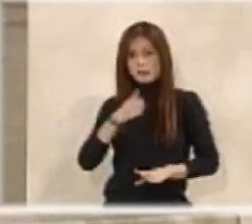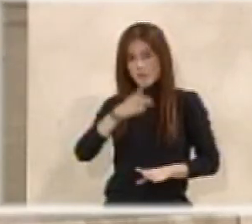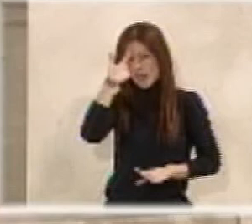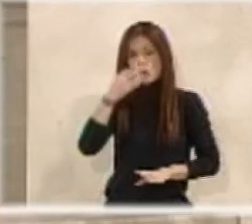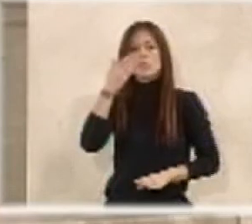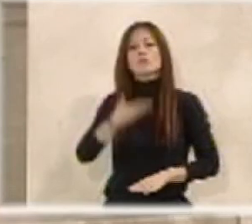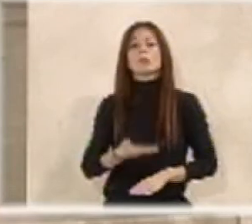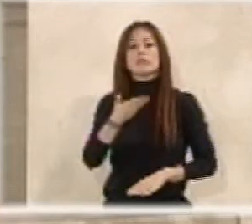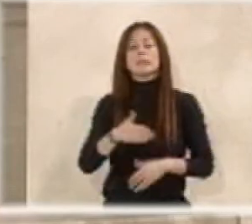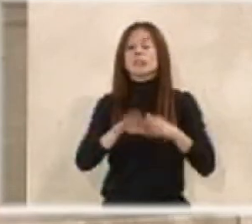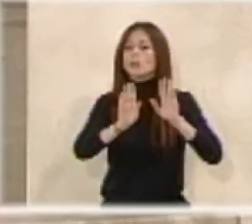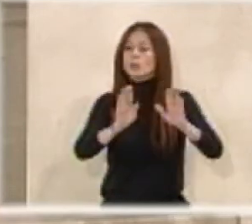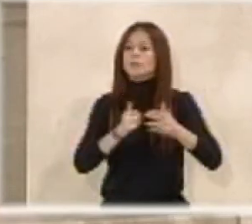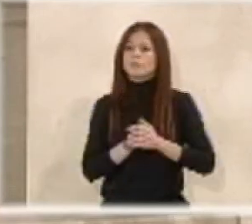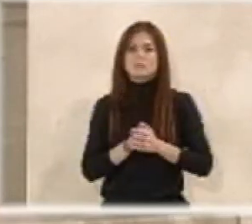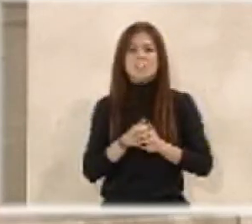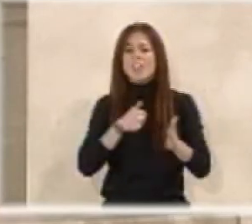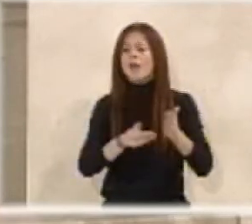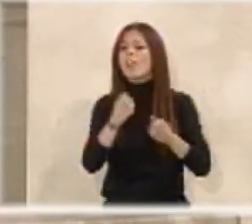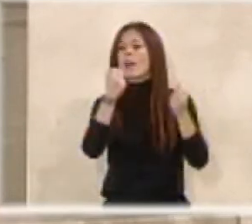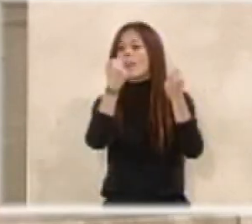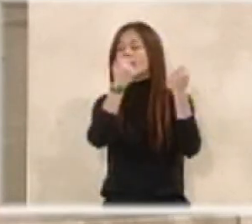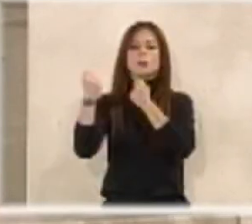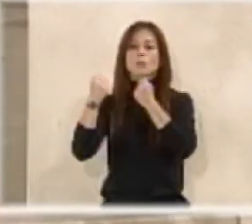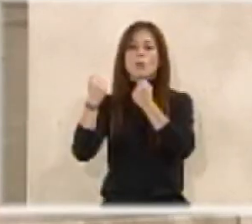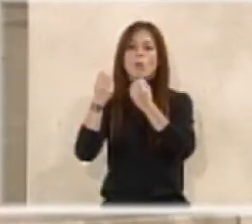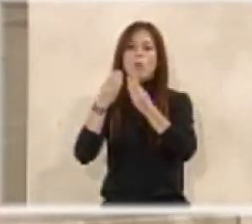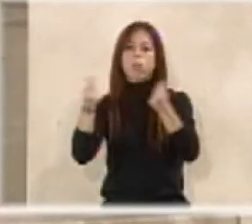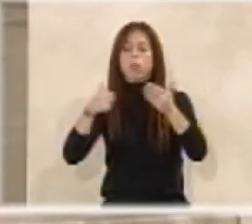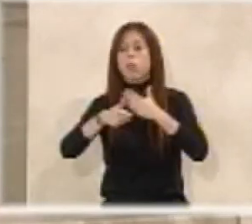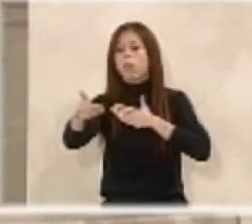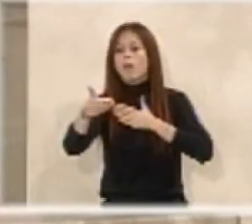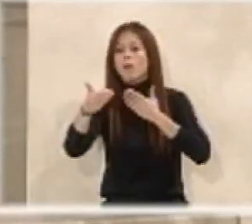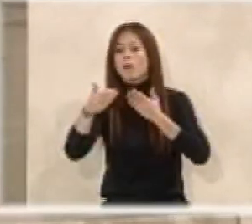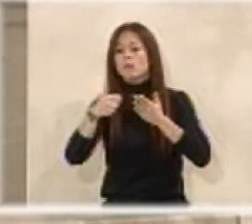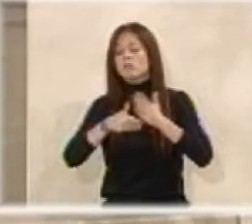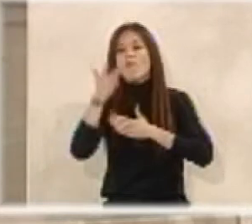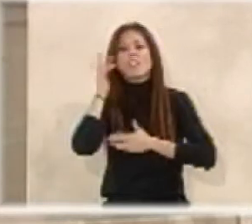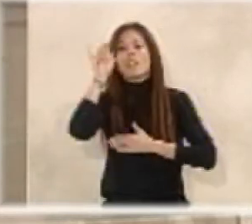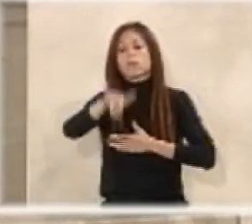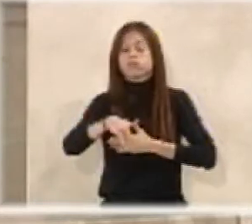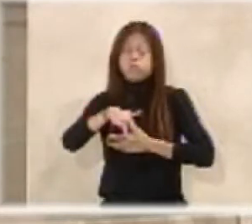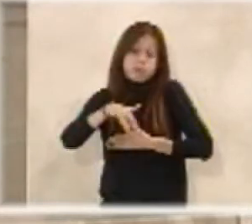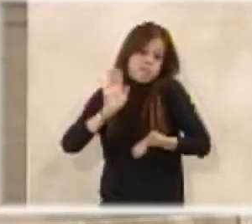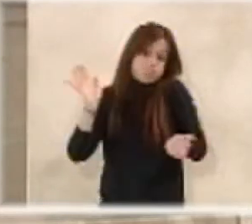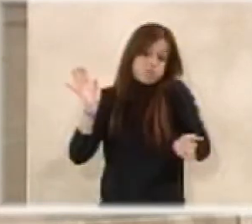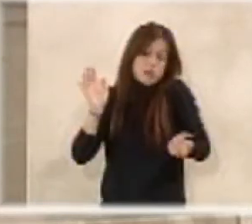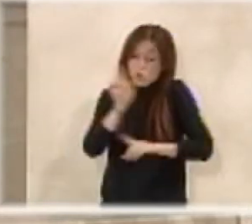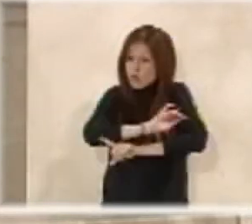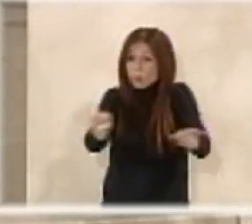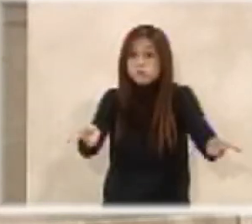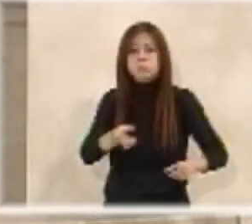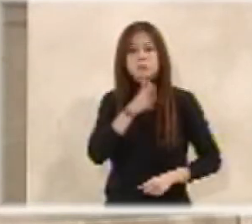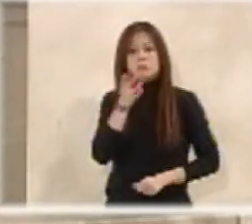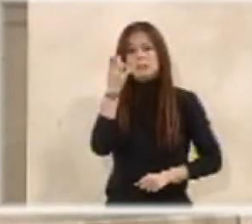que es importante. Pero ponerle fecha a cuándo se debe de desarrollar, de cuándo se debe de quitar la entidad de conservación, bajo ningún concepto,